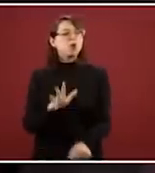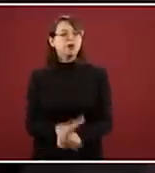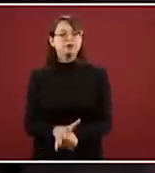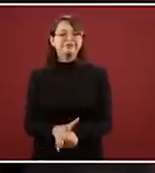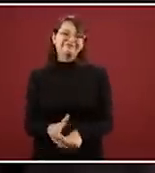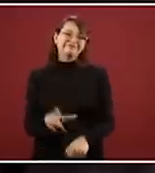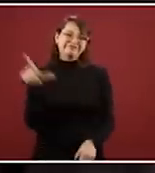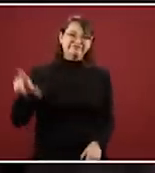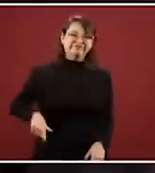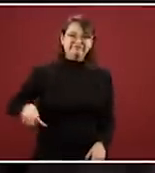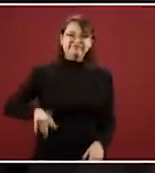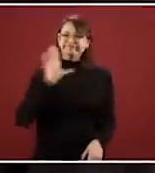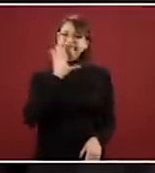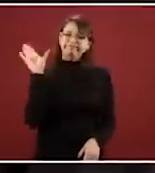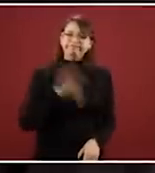el mal gobierno,